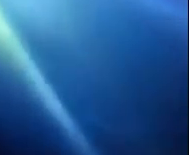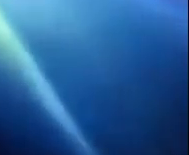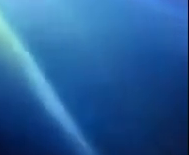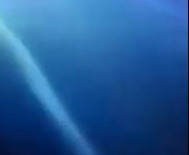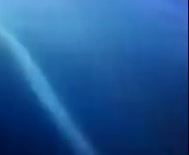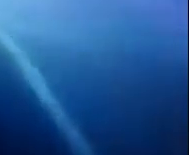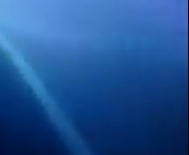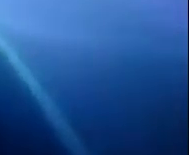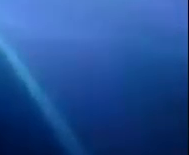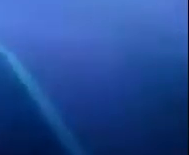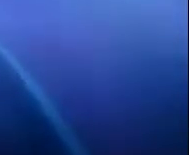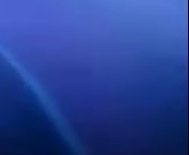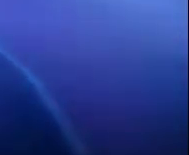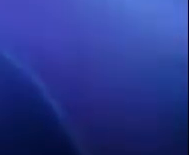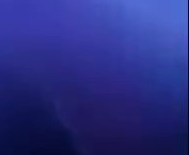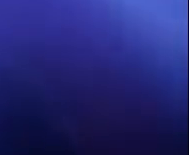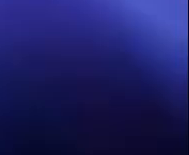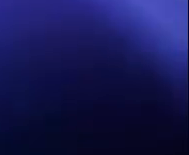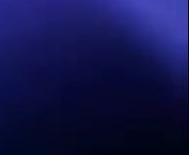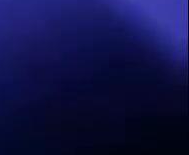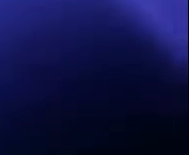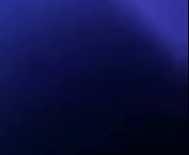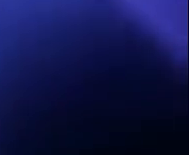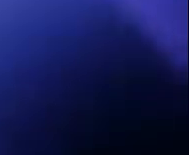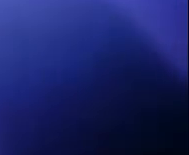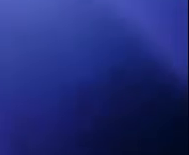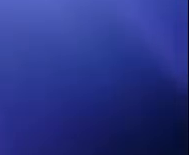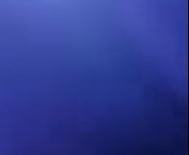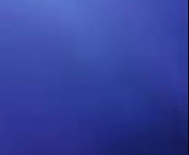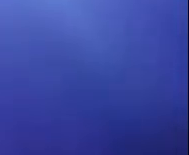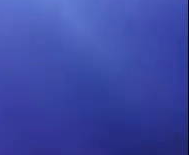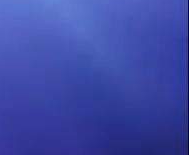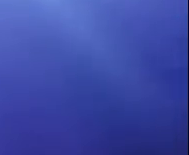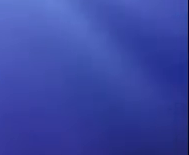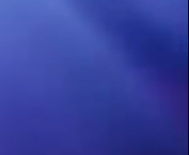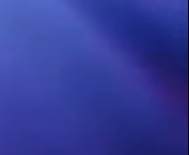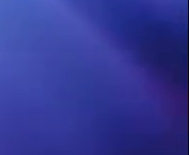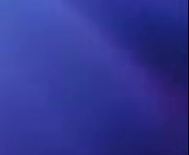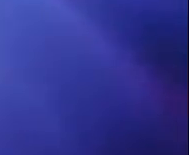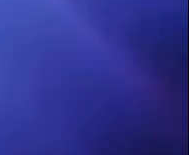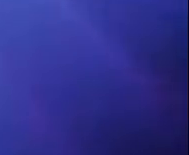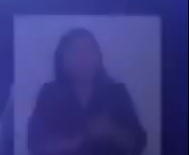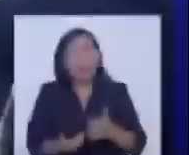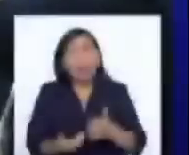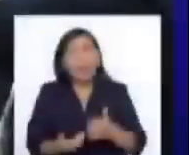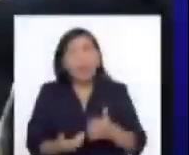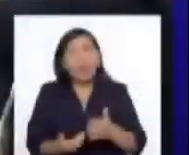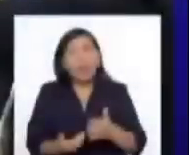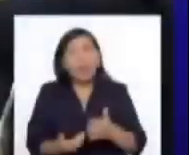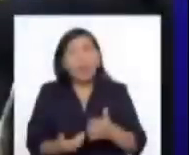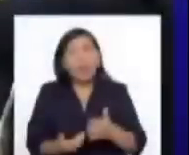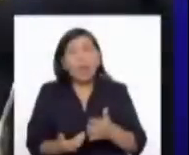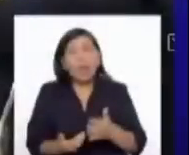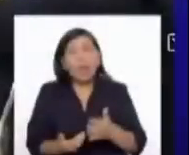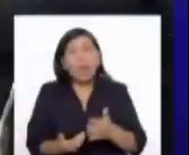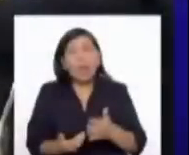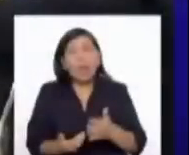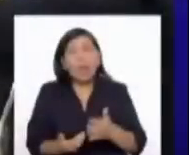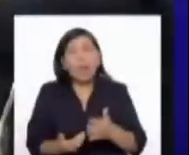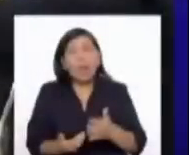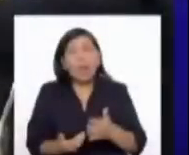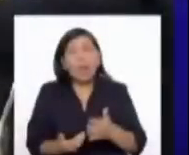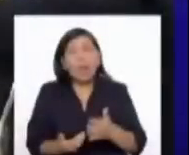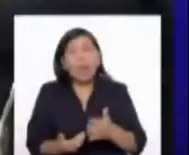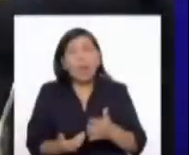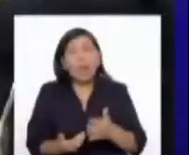Aníbal Torres. Sí, durísimas declaraciones respecto a la señora Boluarte. Vamos allá, amigos, miren lo que dice